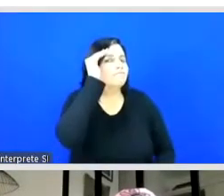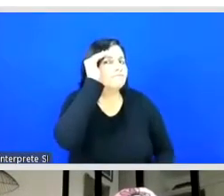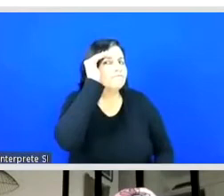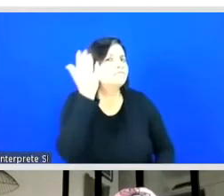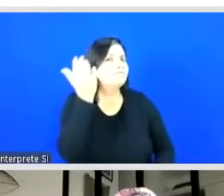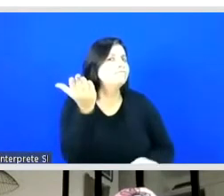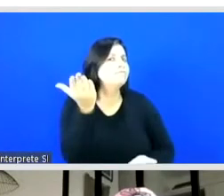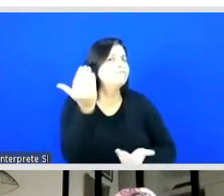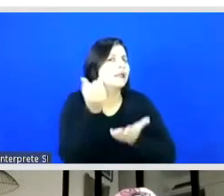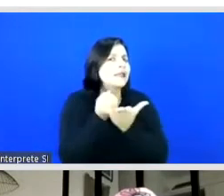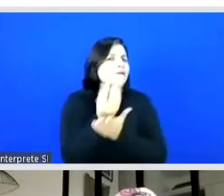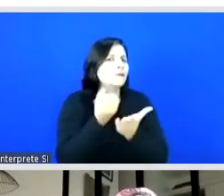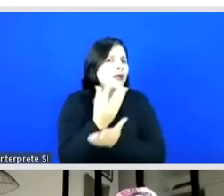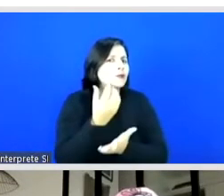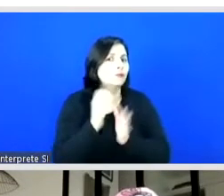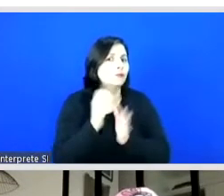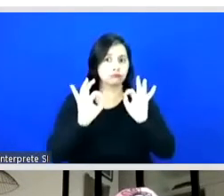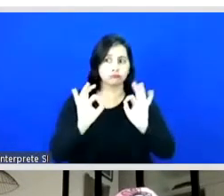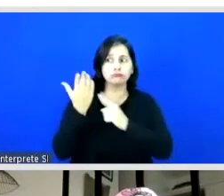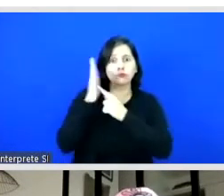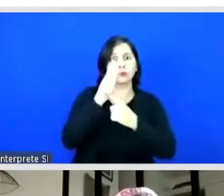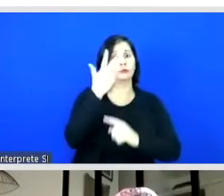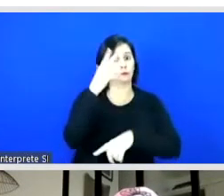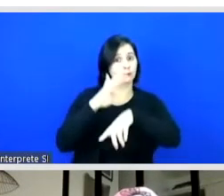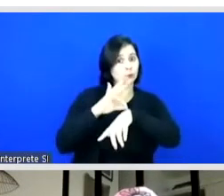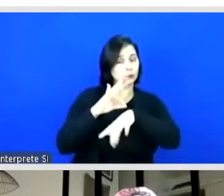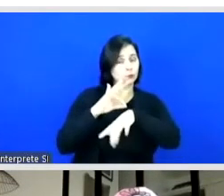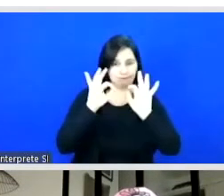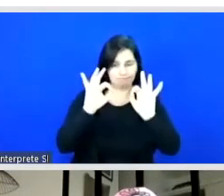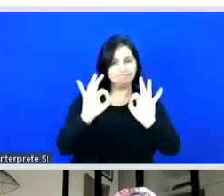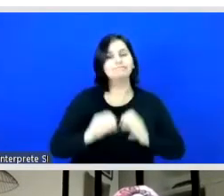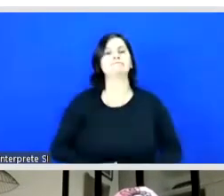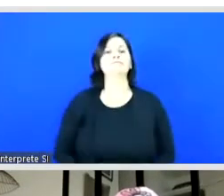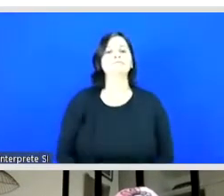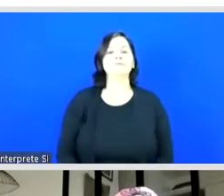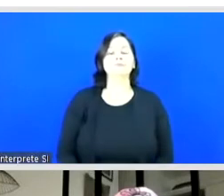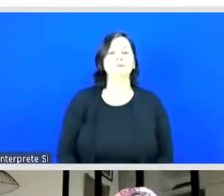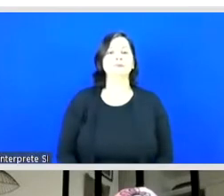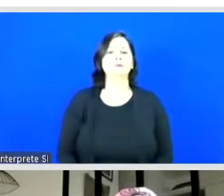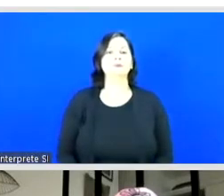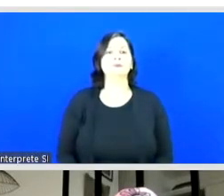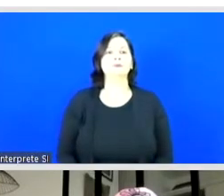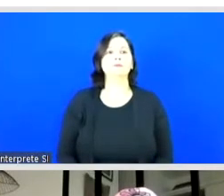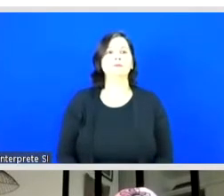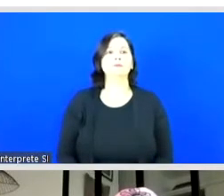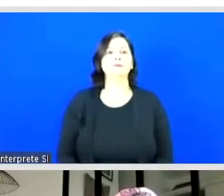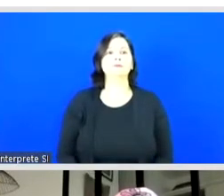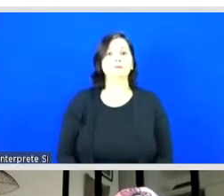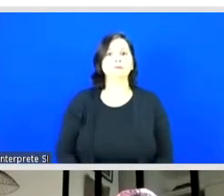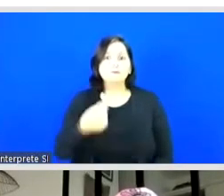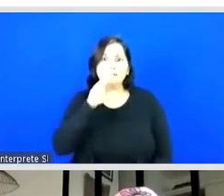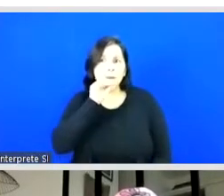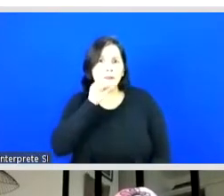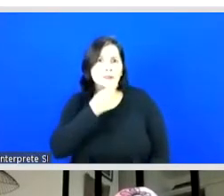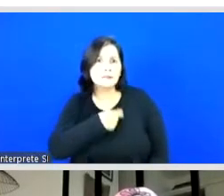Gracias. I'm going to speak in Spanish. I think that we need to use languages and different languages.